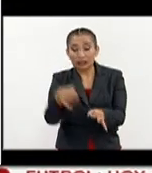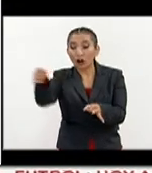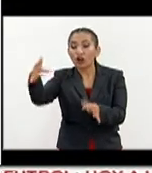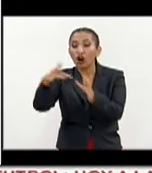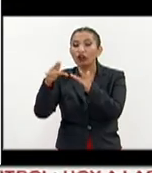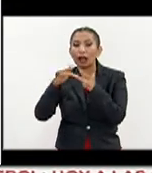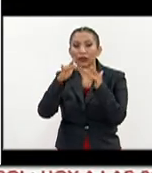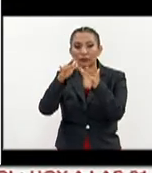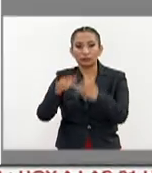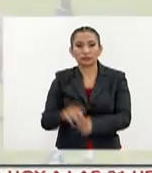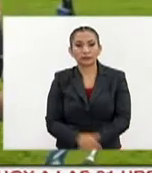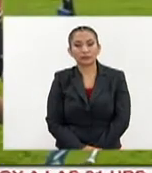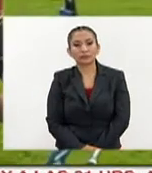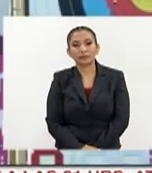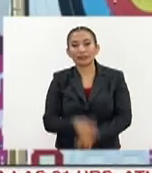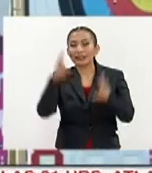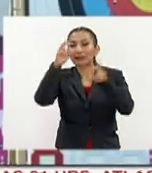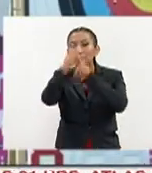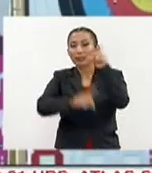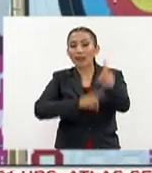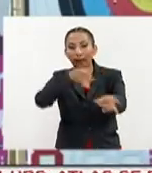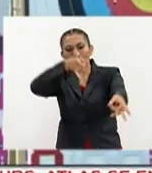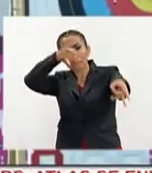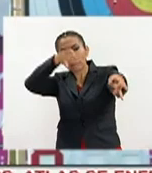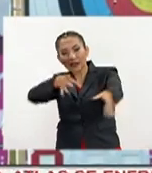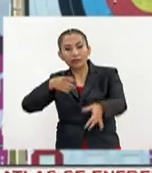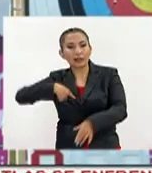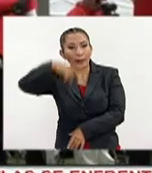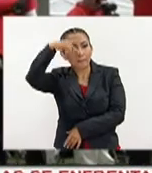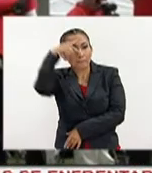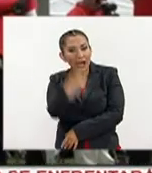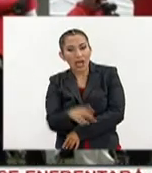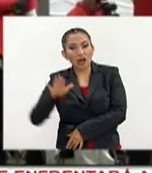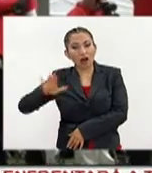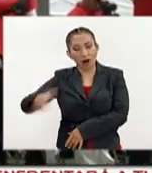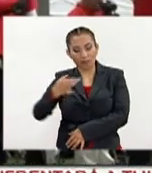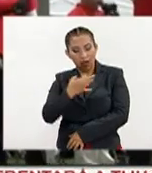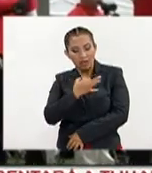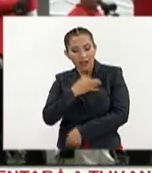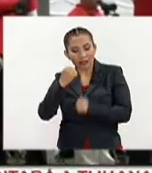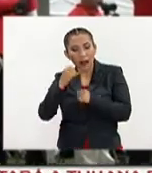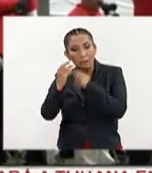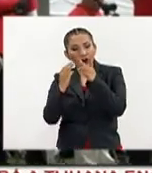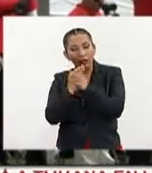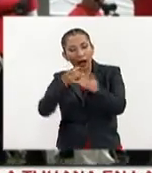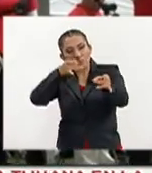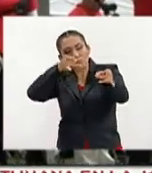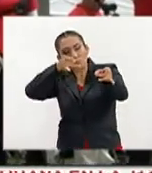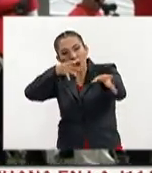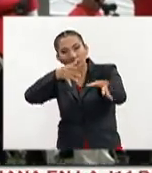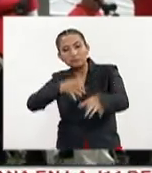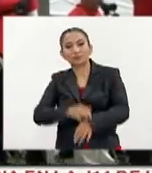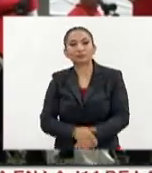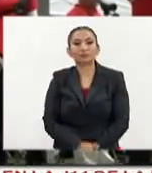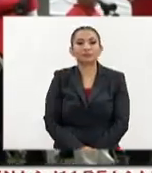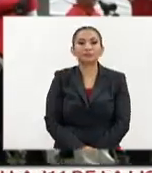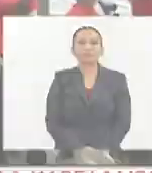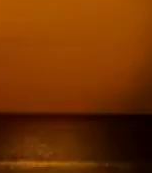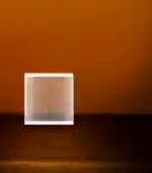tus contactos. Y en los deportes, arqueras mexicanas aseguran medalla en el Mundial de Tiro con Arco.